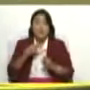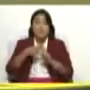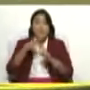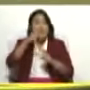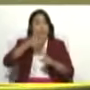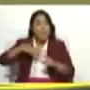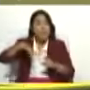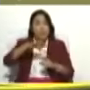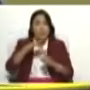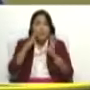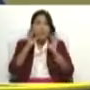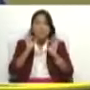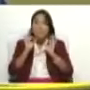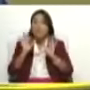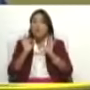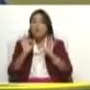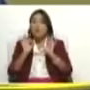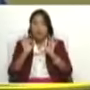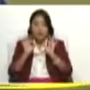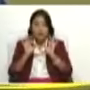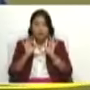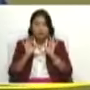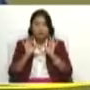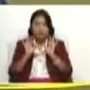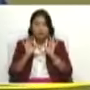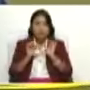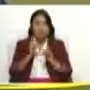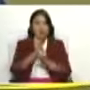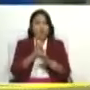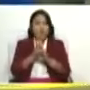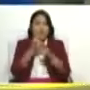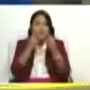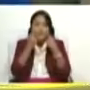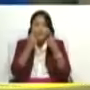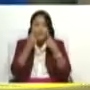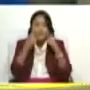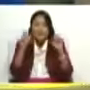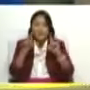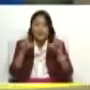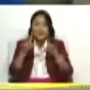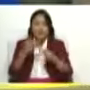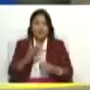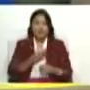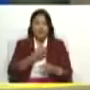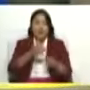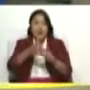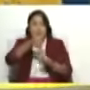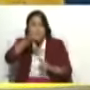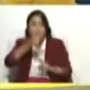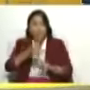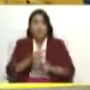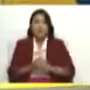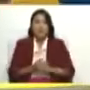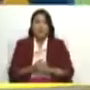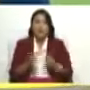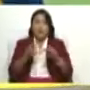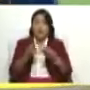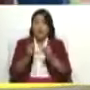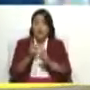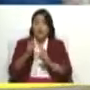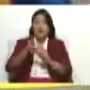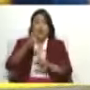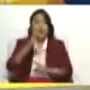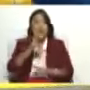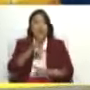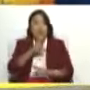estuvo pendiente de cada competencia de cada medalla y las medallas que ustedes han traído de